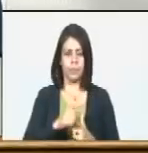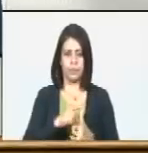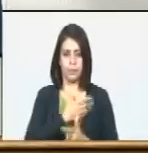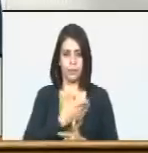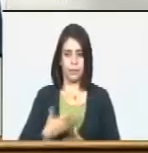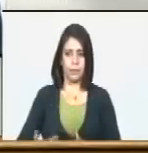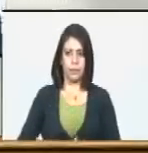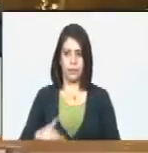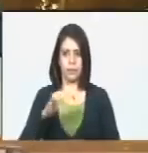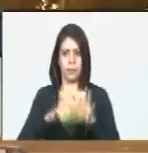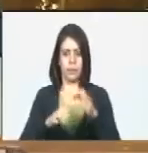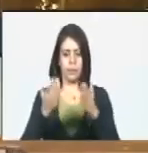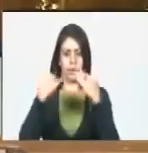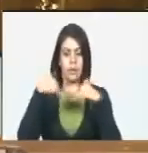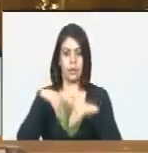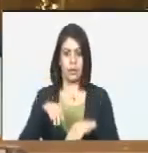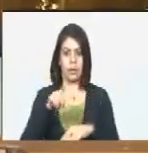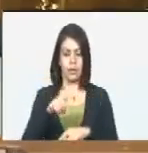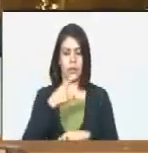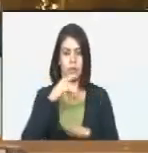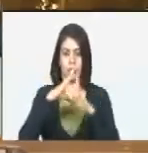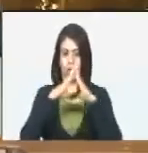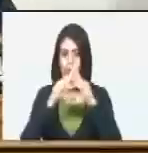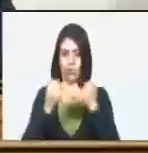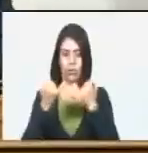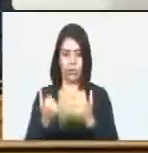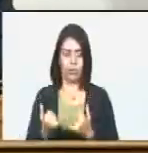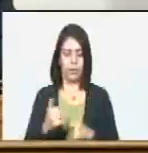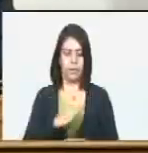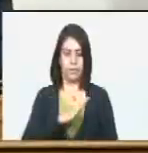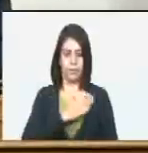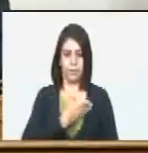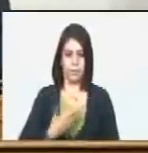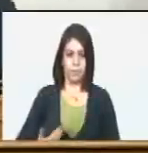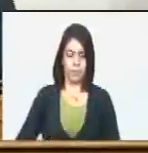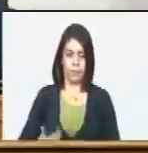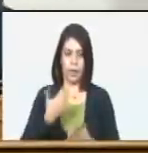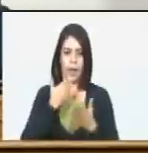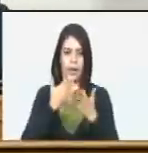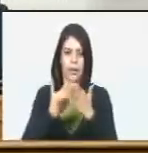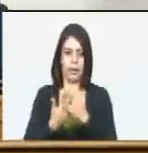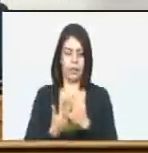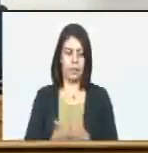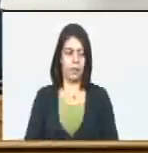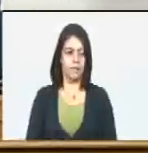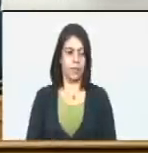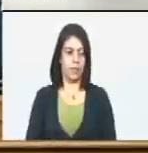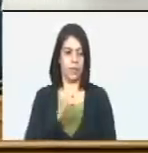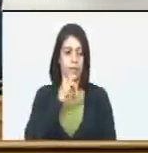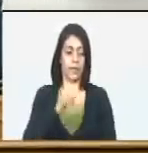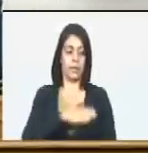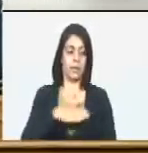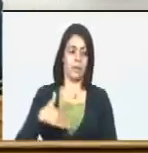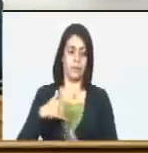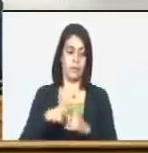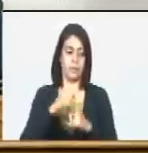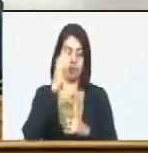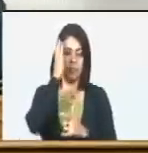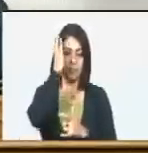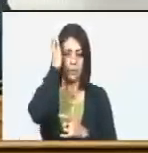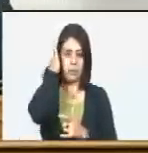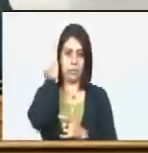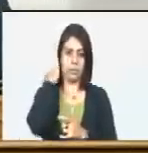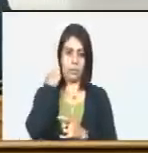Siguiente punto de la cuenta. Es todo de la cuenta, presidente. Gracias, secretaria. Quisiera informar a las honorables diputadas y a los